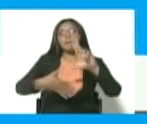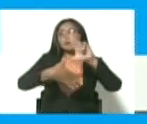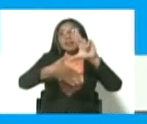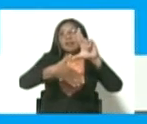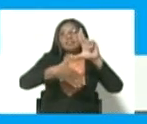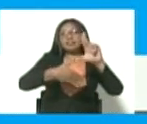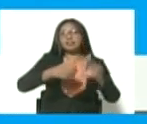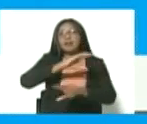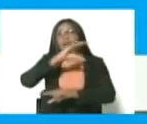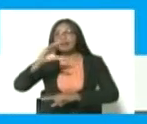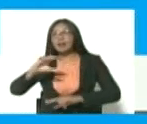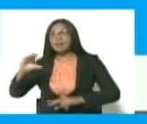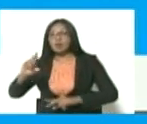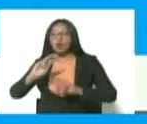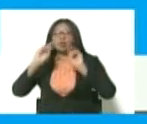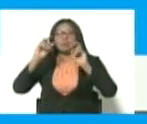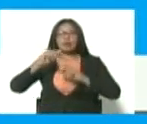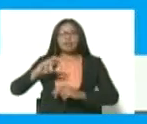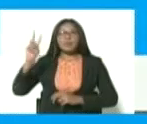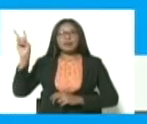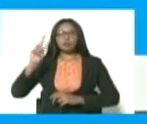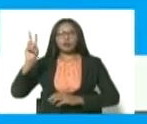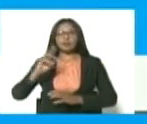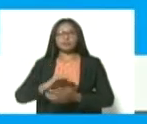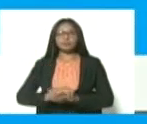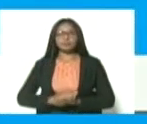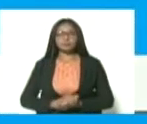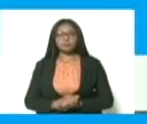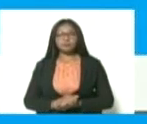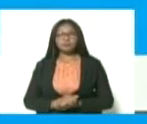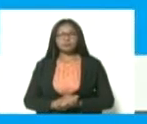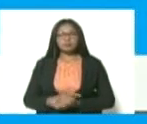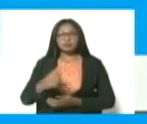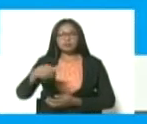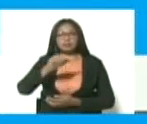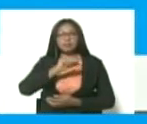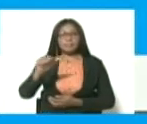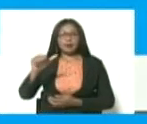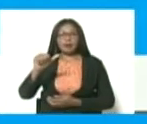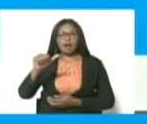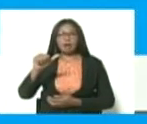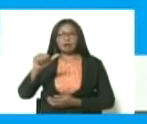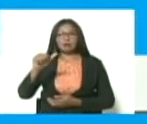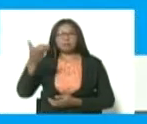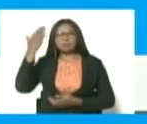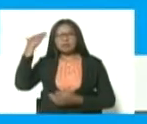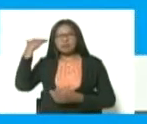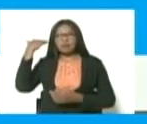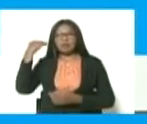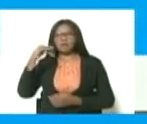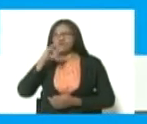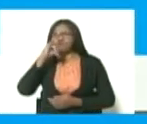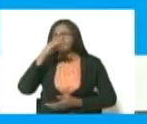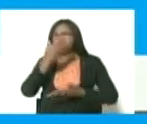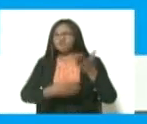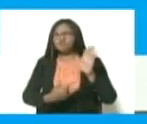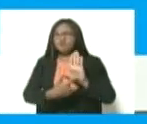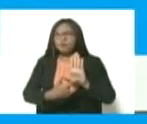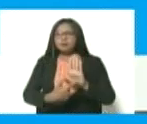y sobre el tema de Venezuela. Esta semana que pasó salió un informe, el